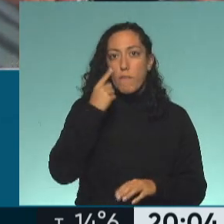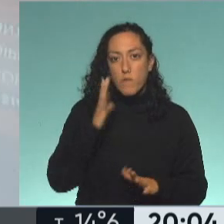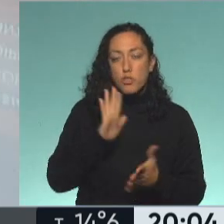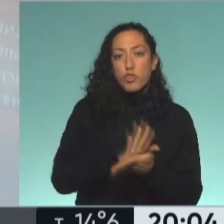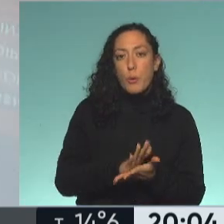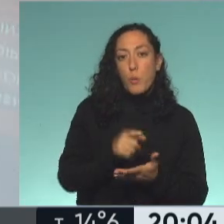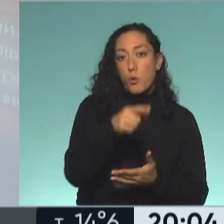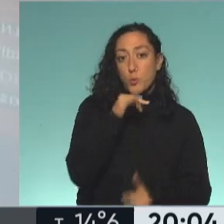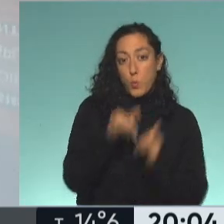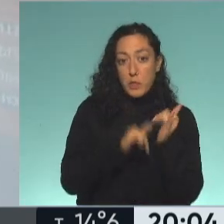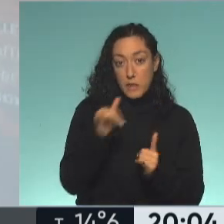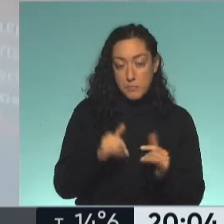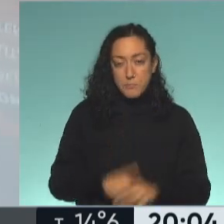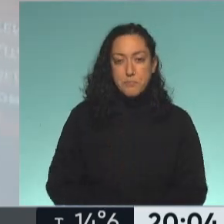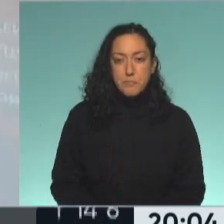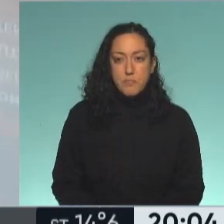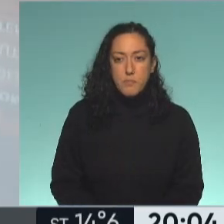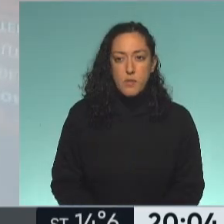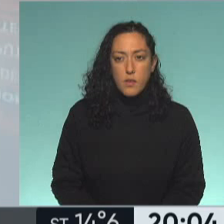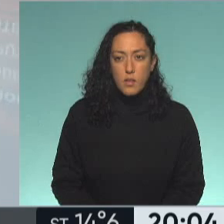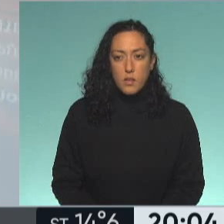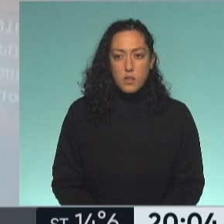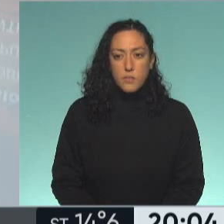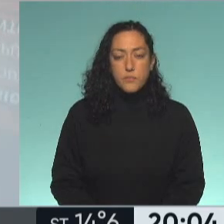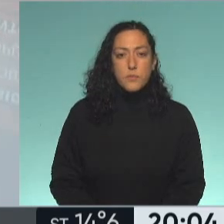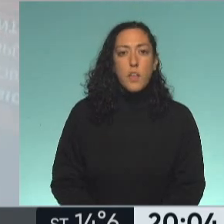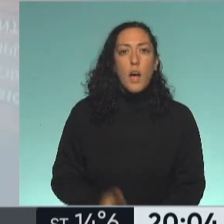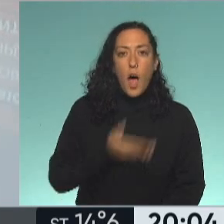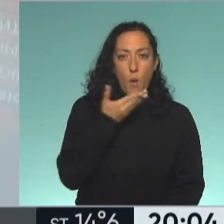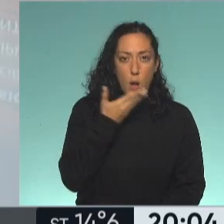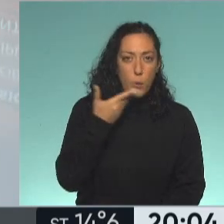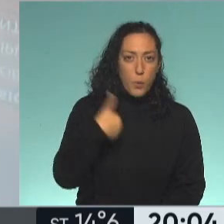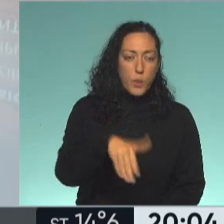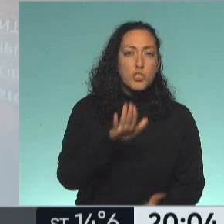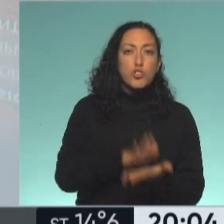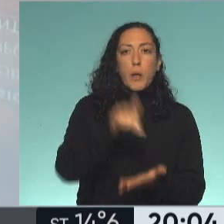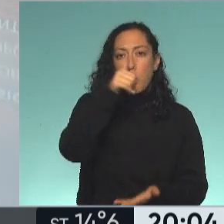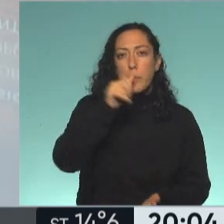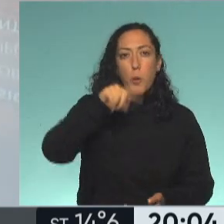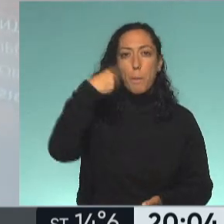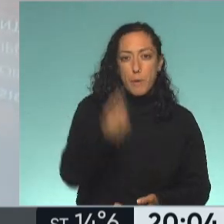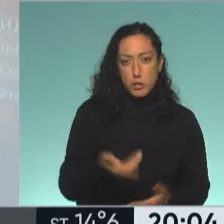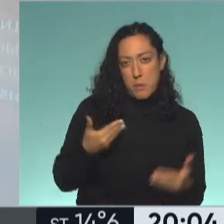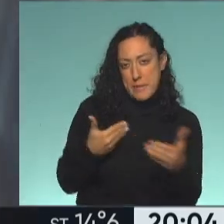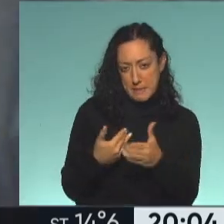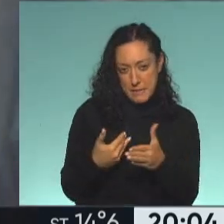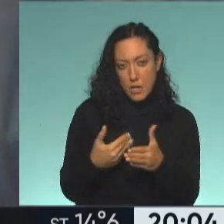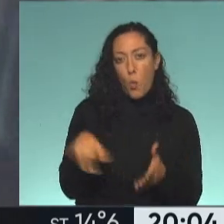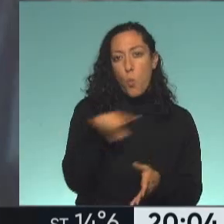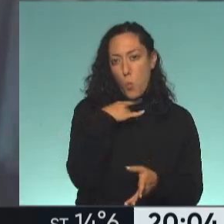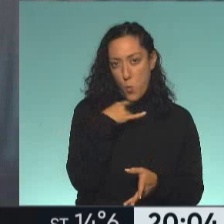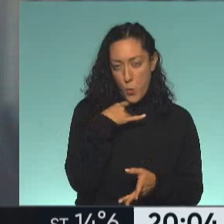que comentabas, vamos a arrancar o vamos a hablar solo de lo que va a pasar este domingo que viene, que es el más cercano. Así y arrancamos es. Con